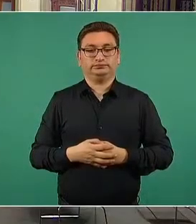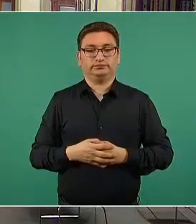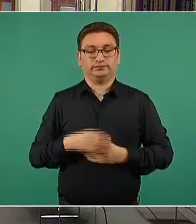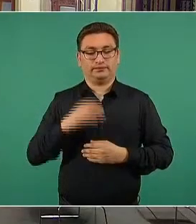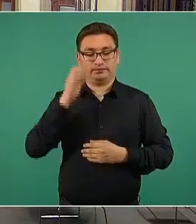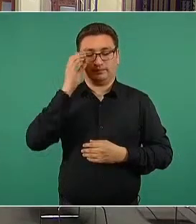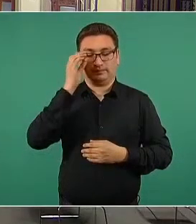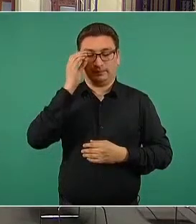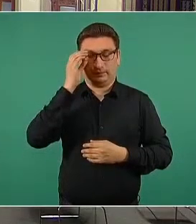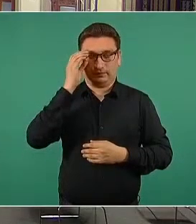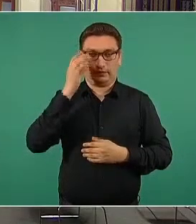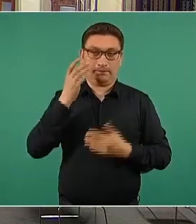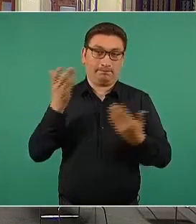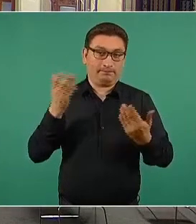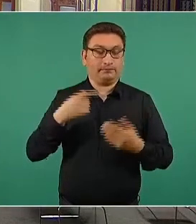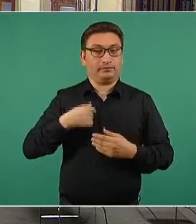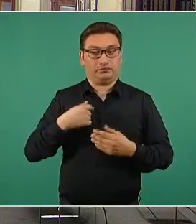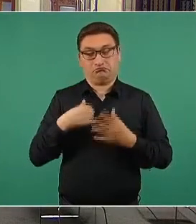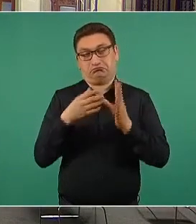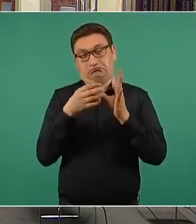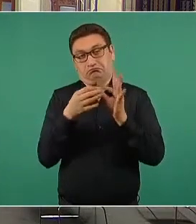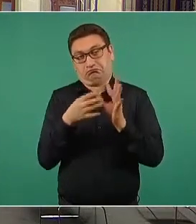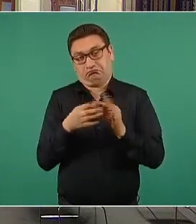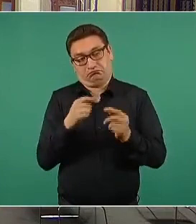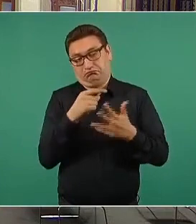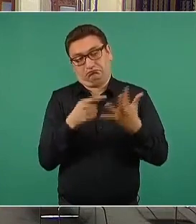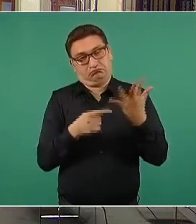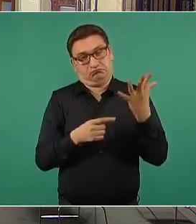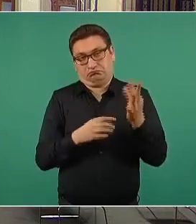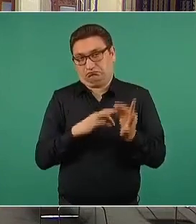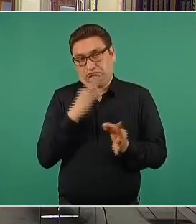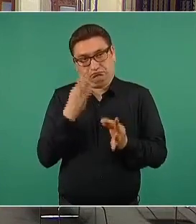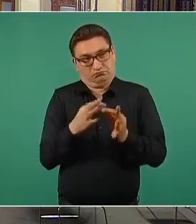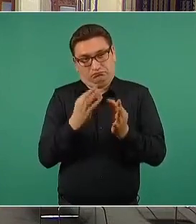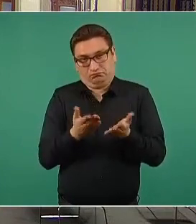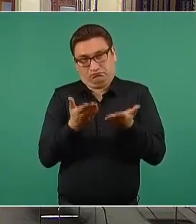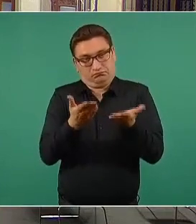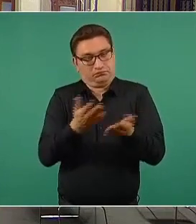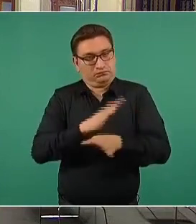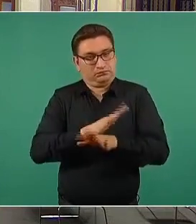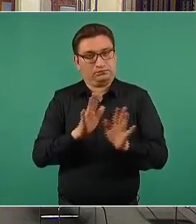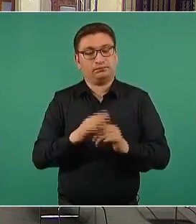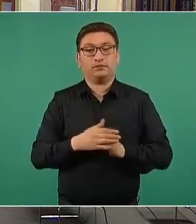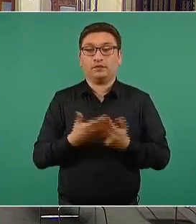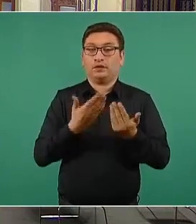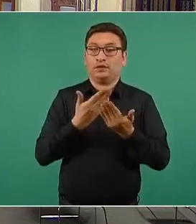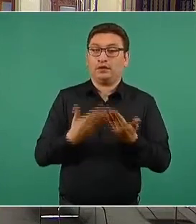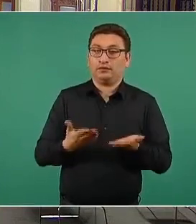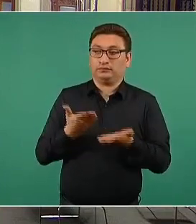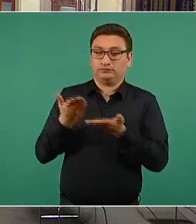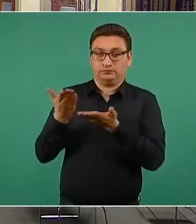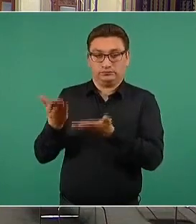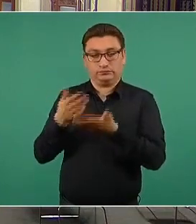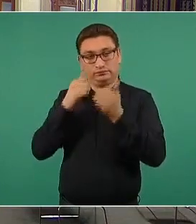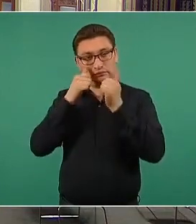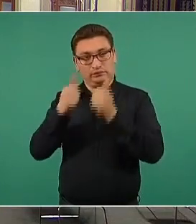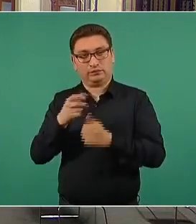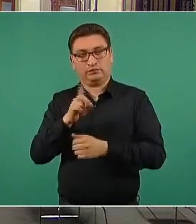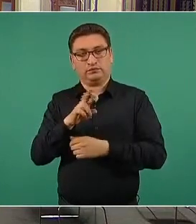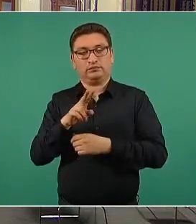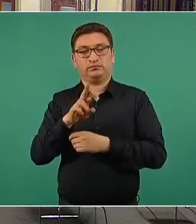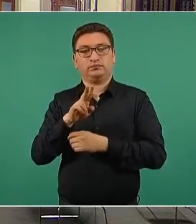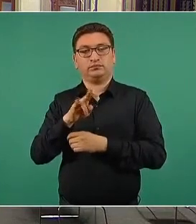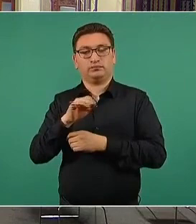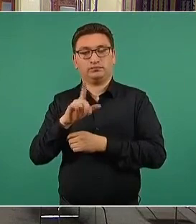Y de mi parte sería lo que les tengo que compartir hoy del informe técnico. Le estaríamos dando paso al doctor Rui